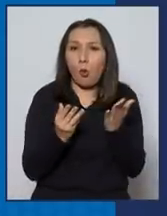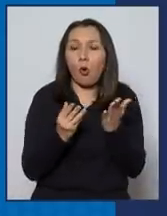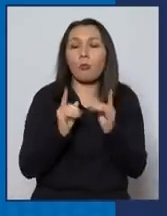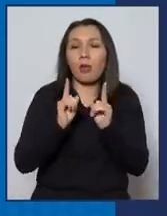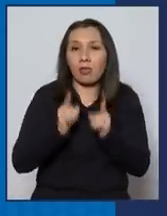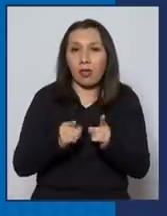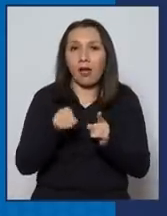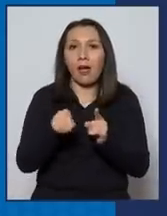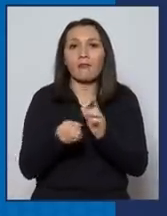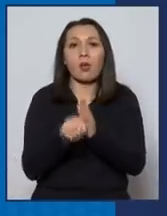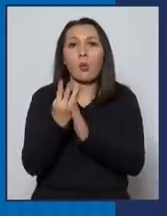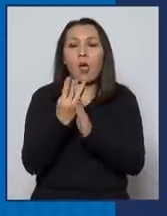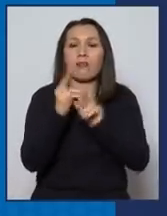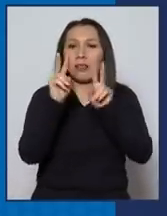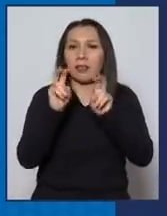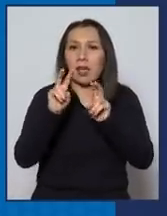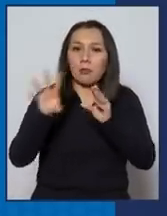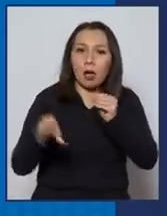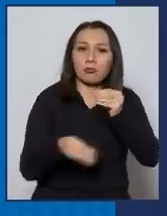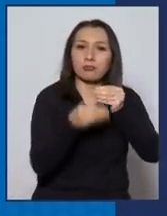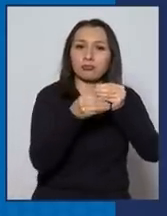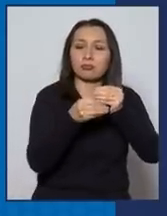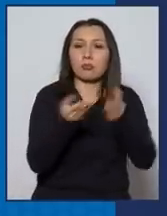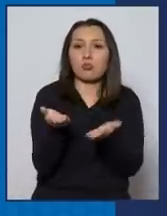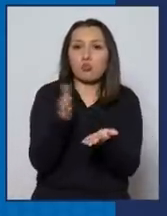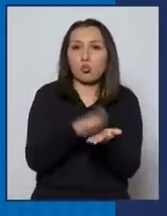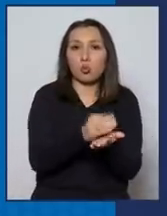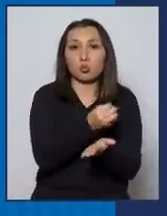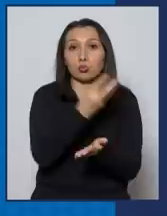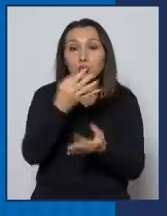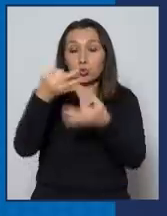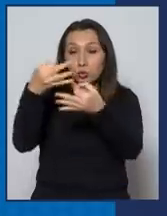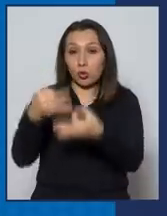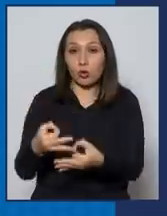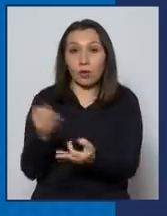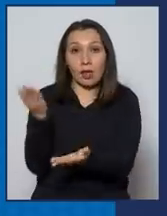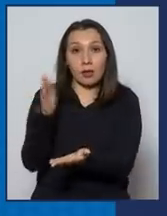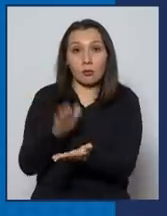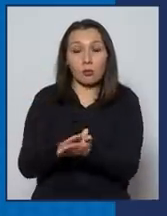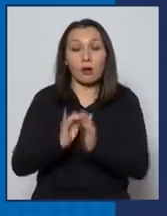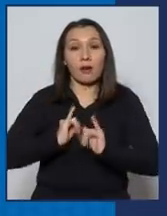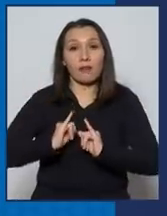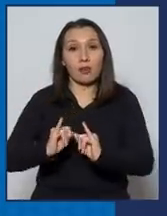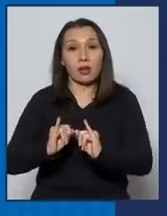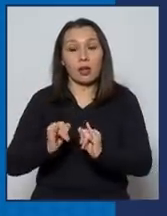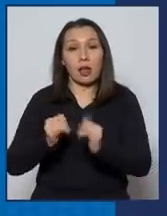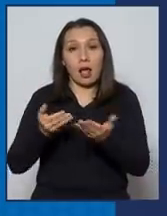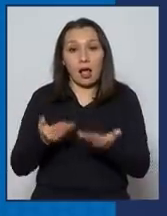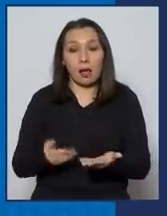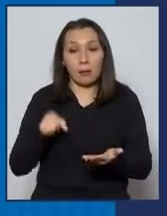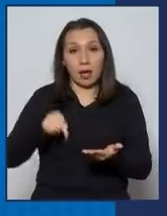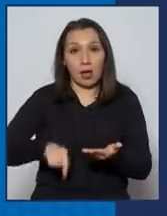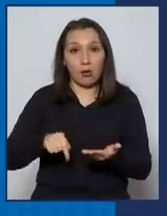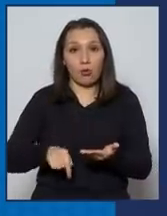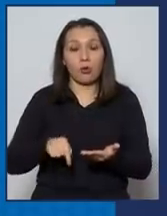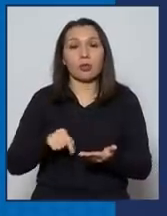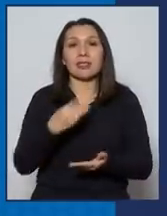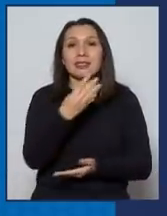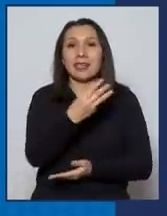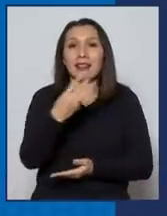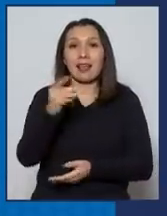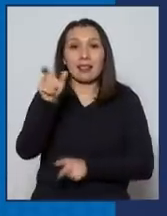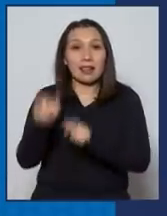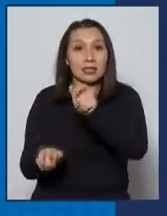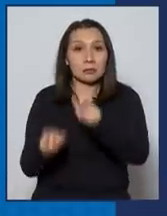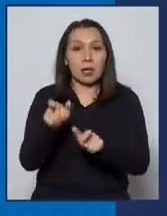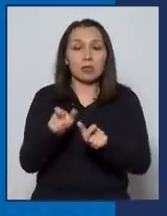hemos tenido, la nueva clasificación de fallecidos, del total de fallecidos que estamos informados en el día de hoy, 33